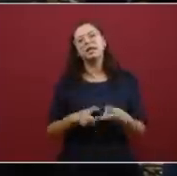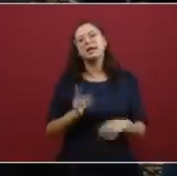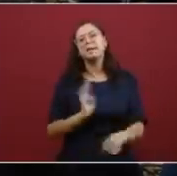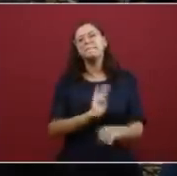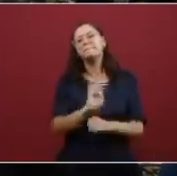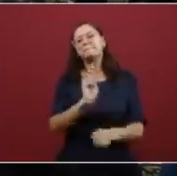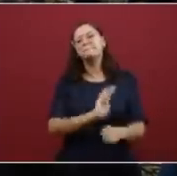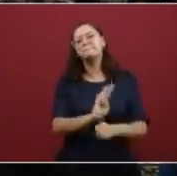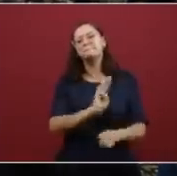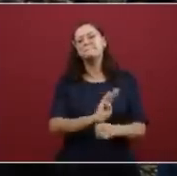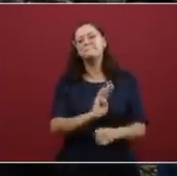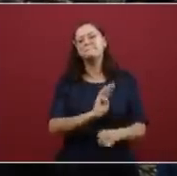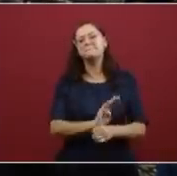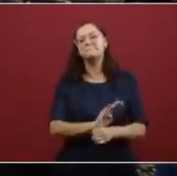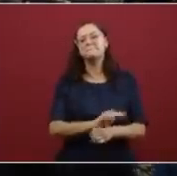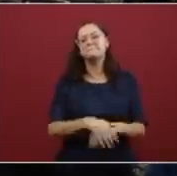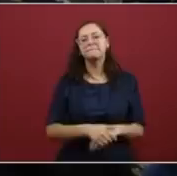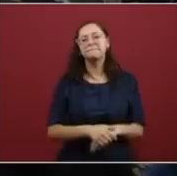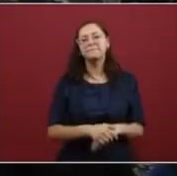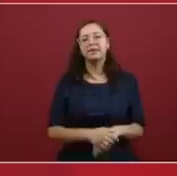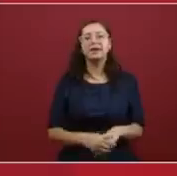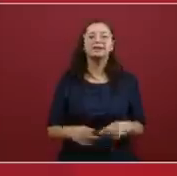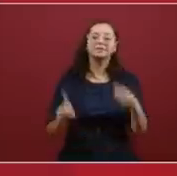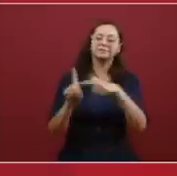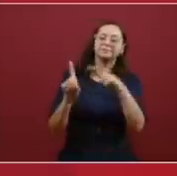Hablo lo que diga mi dedito.